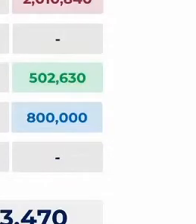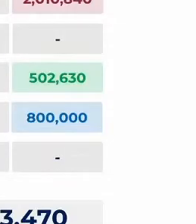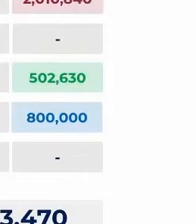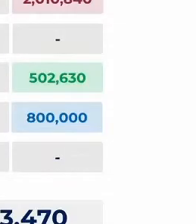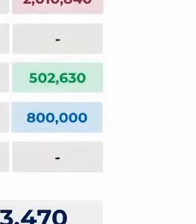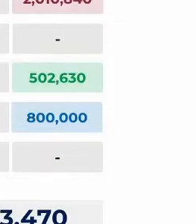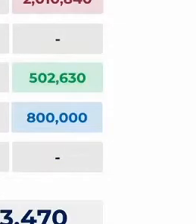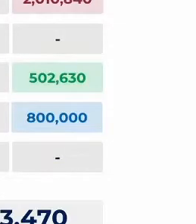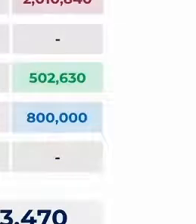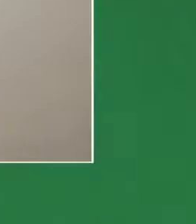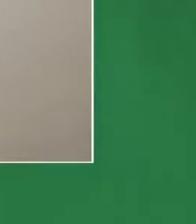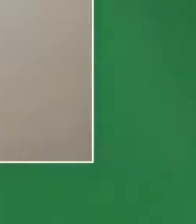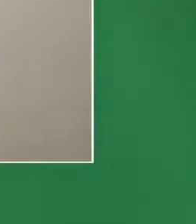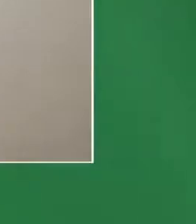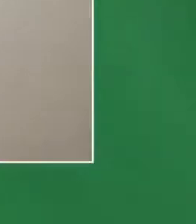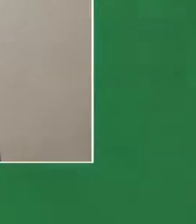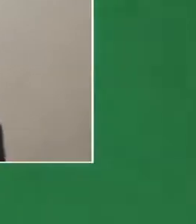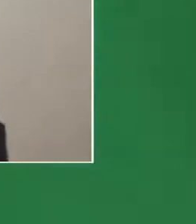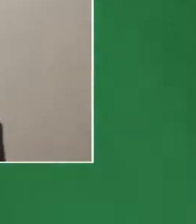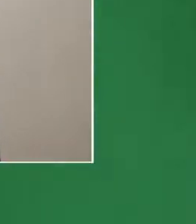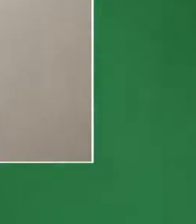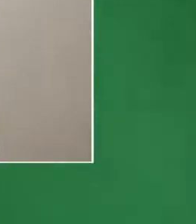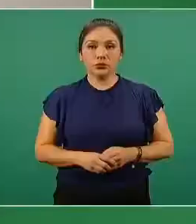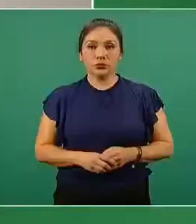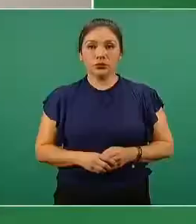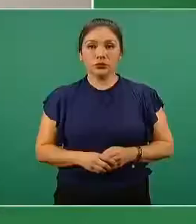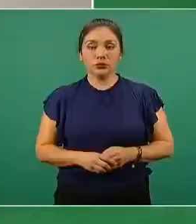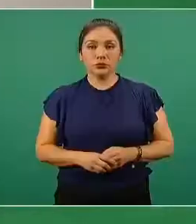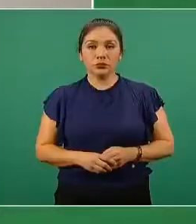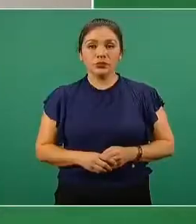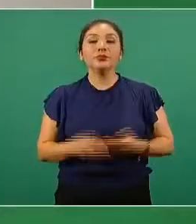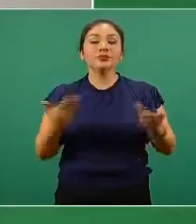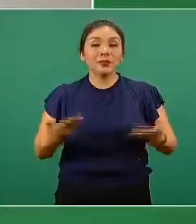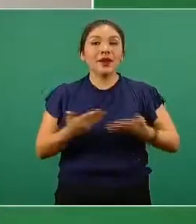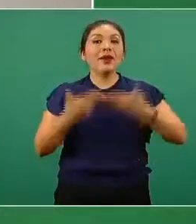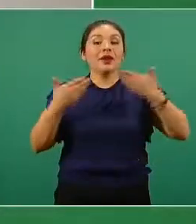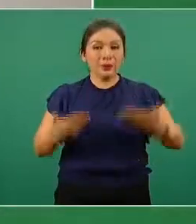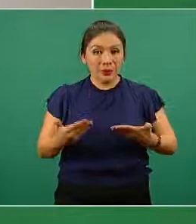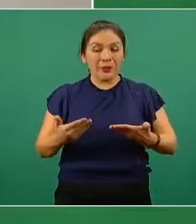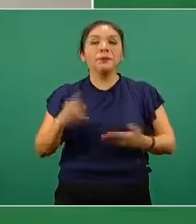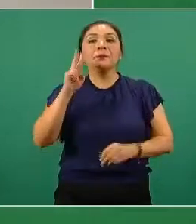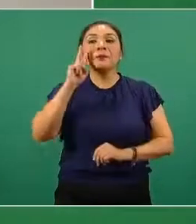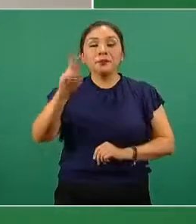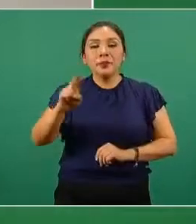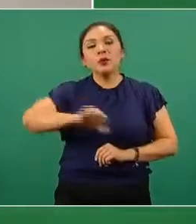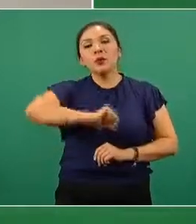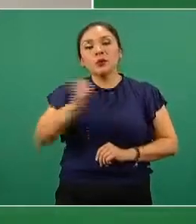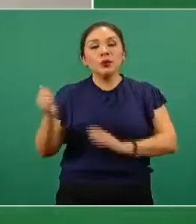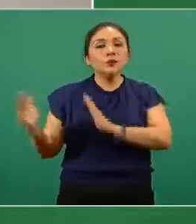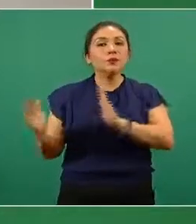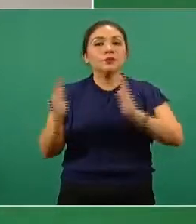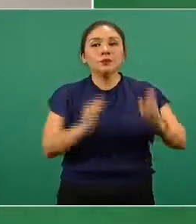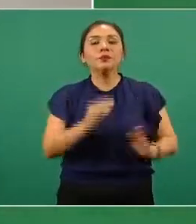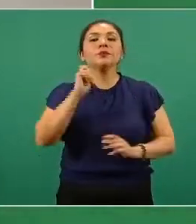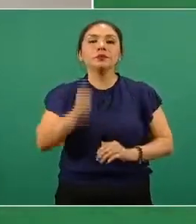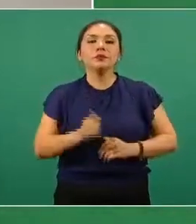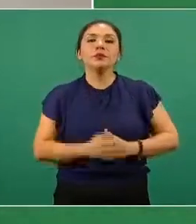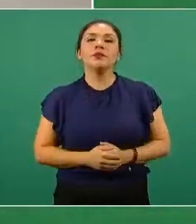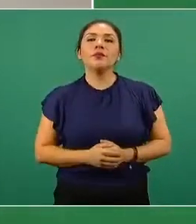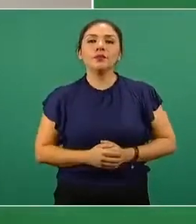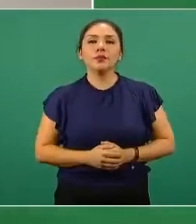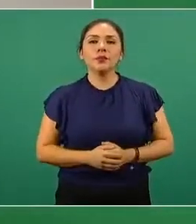502.630 y Sputnik V, 800.000 dosis. Ahora vamos a pasar